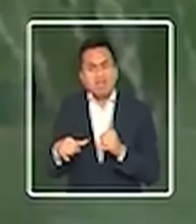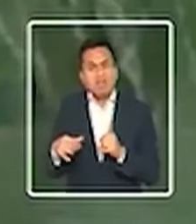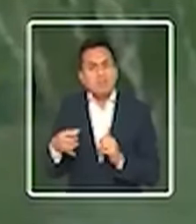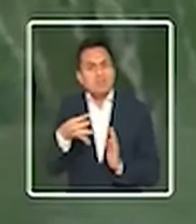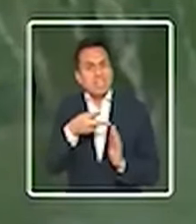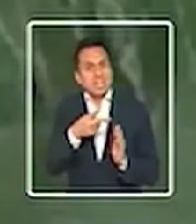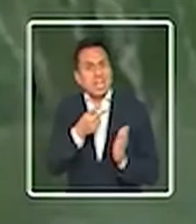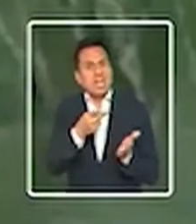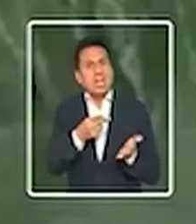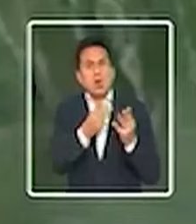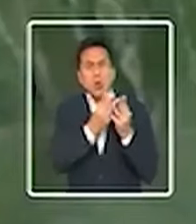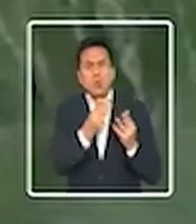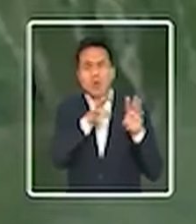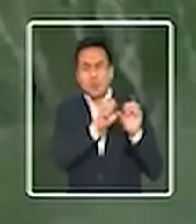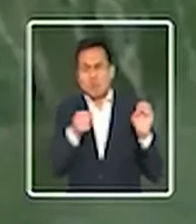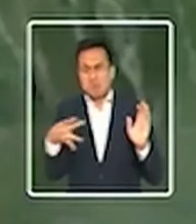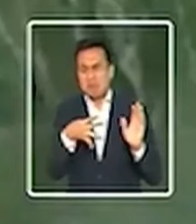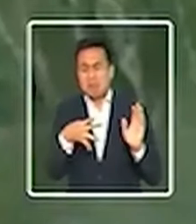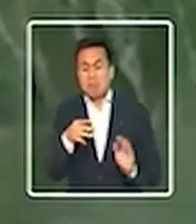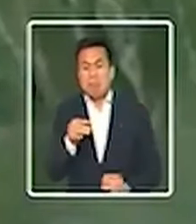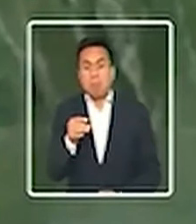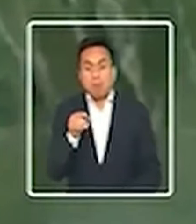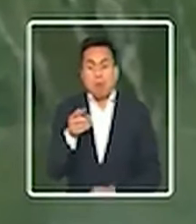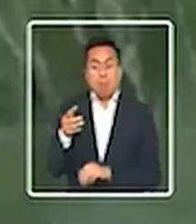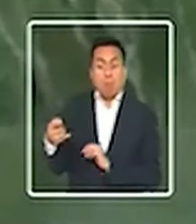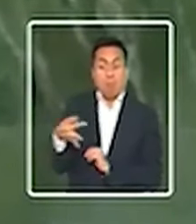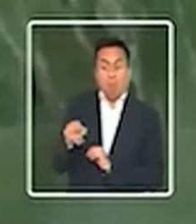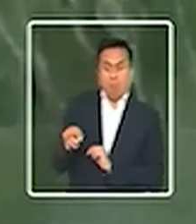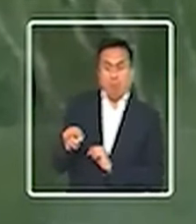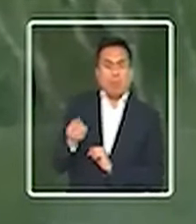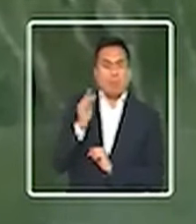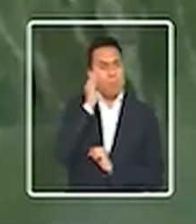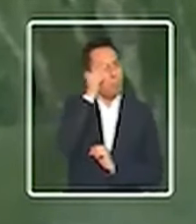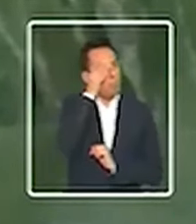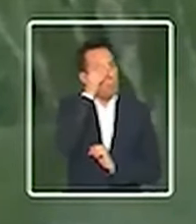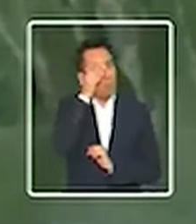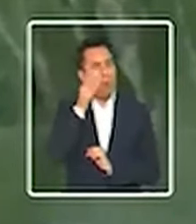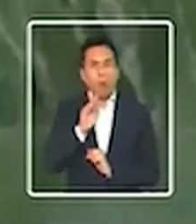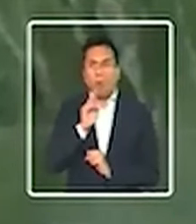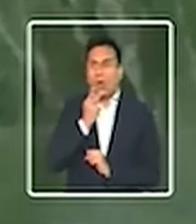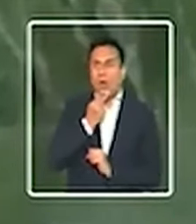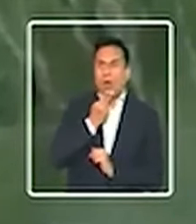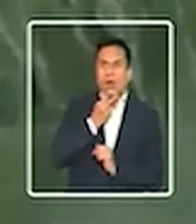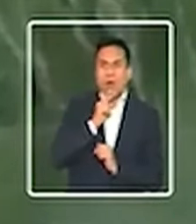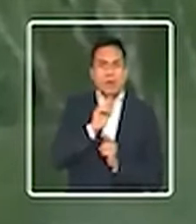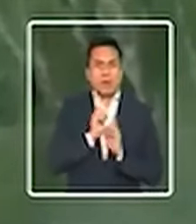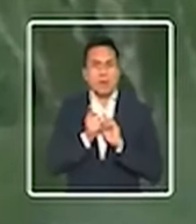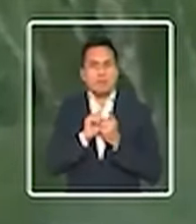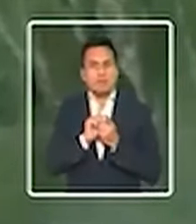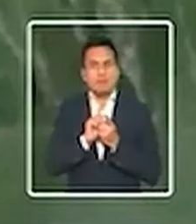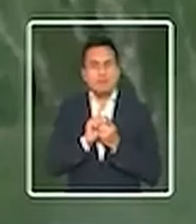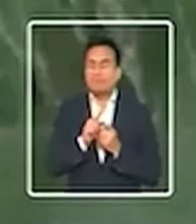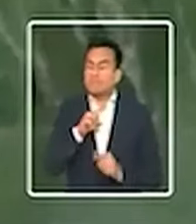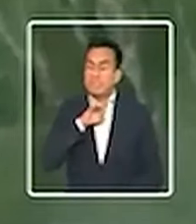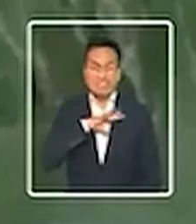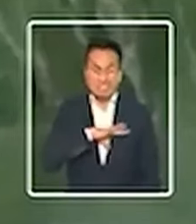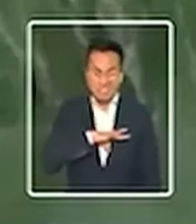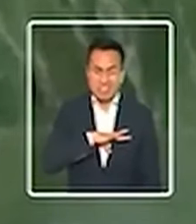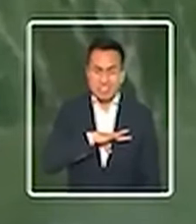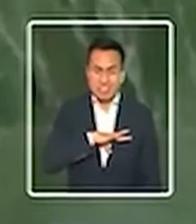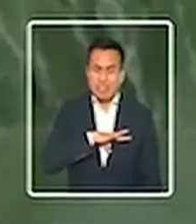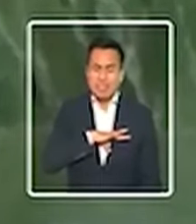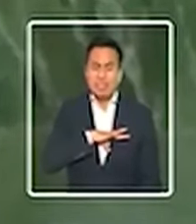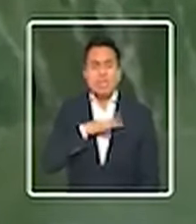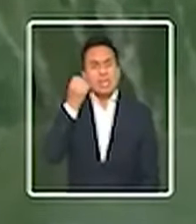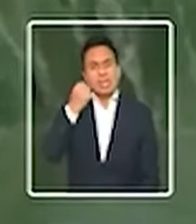de la ONU, se mira hacia el lado o campea la ambigüedad. Desde Chile